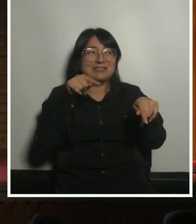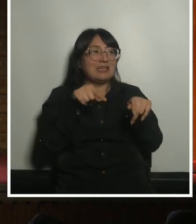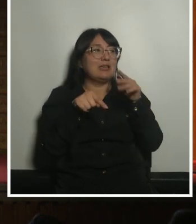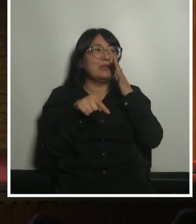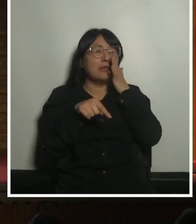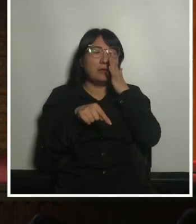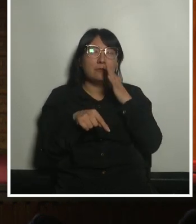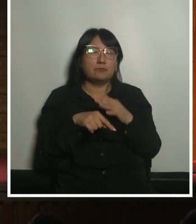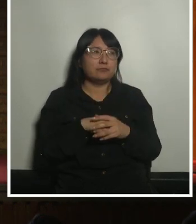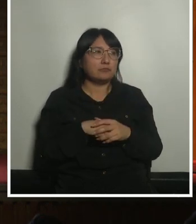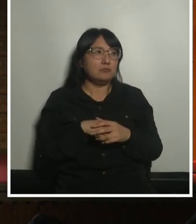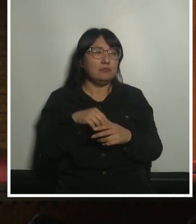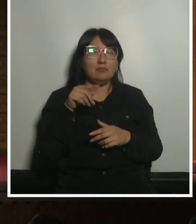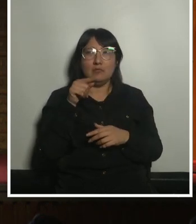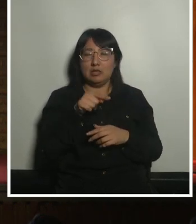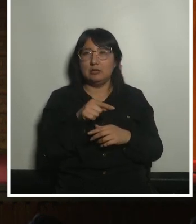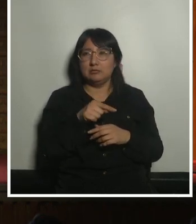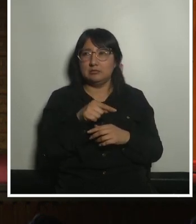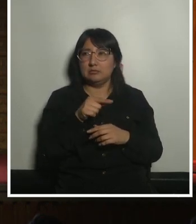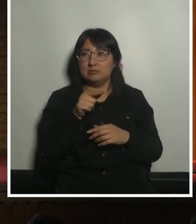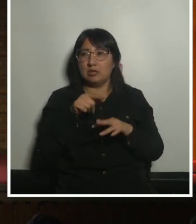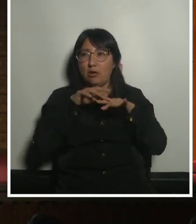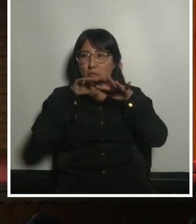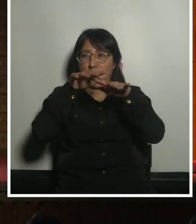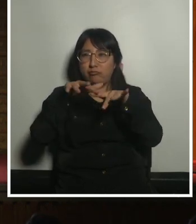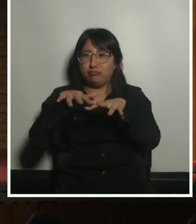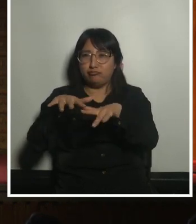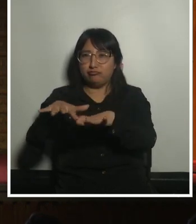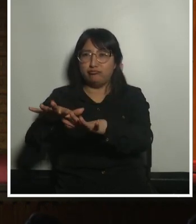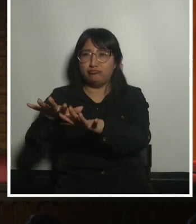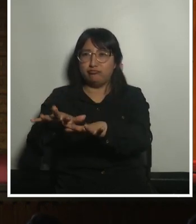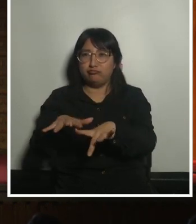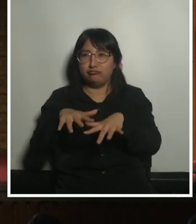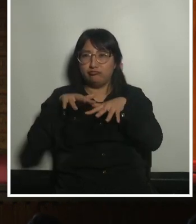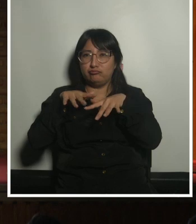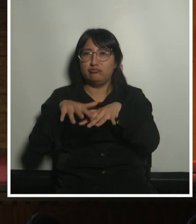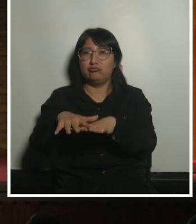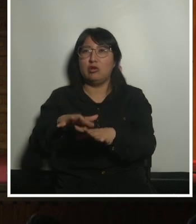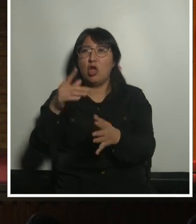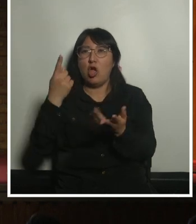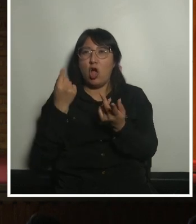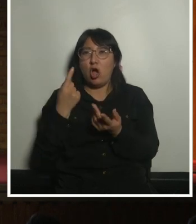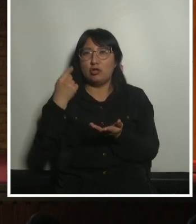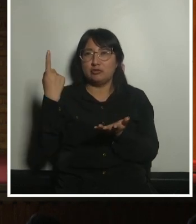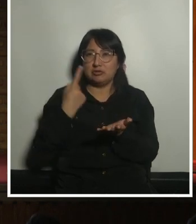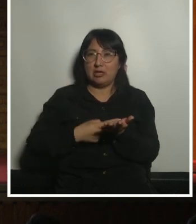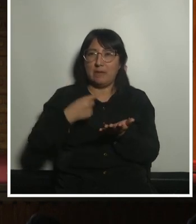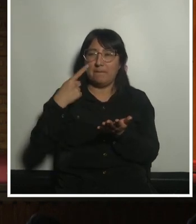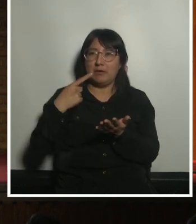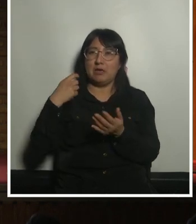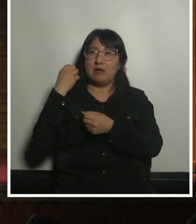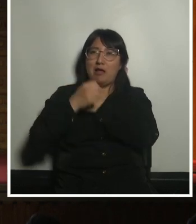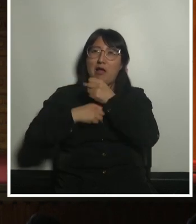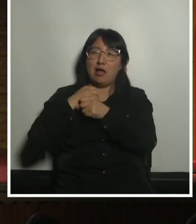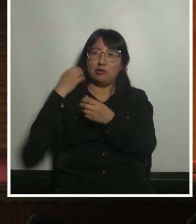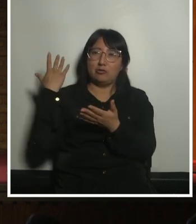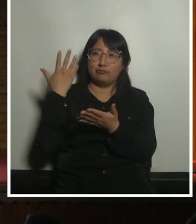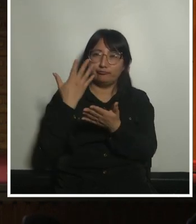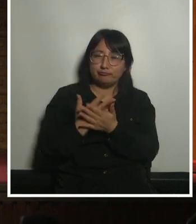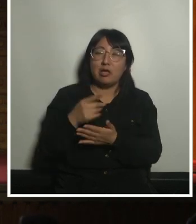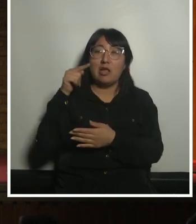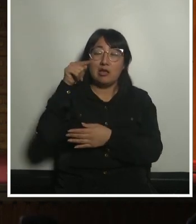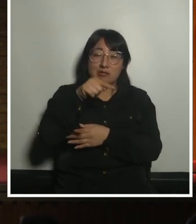transgresiones marinas que estuvieron ocurriendo durante los últimos 11.000 años. Y esos procesos